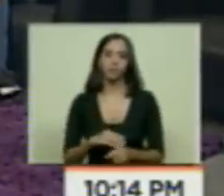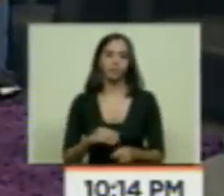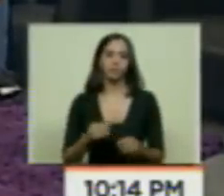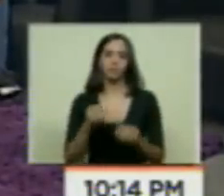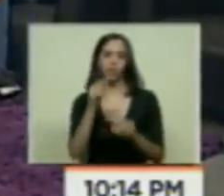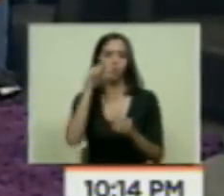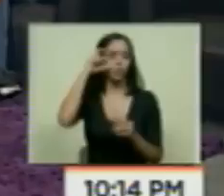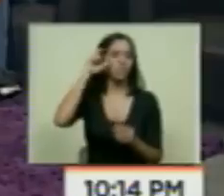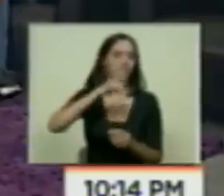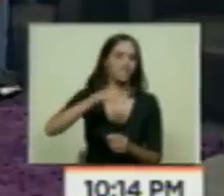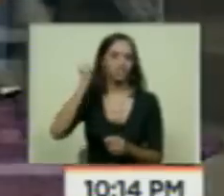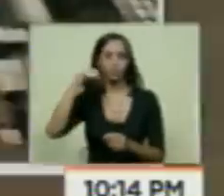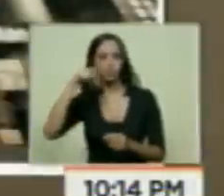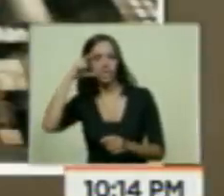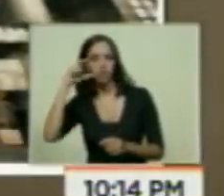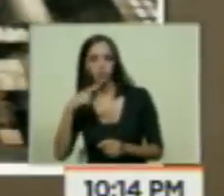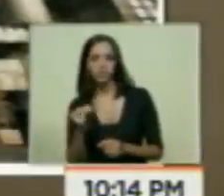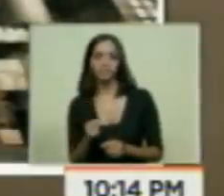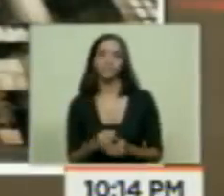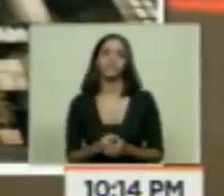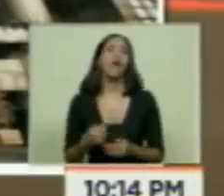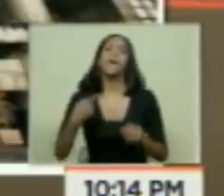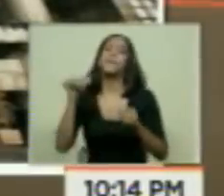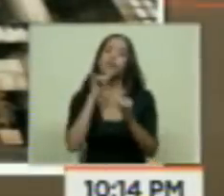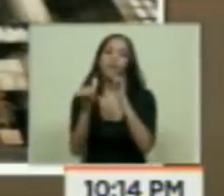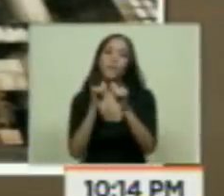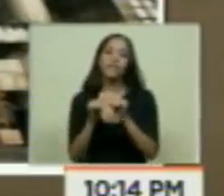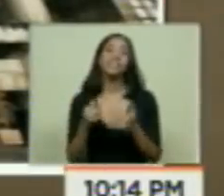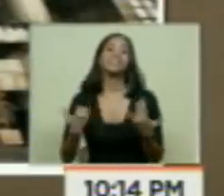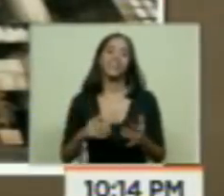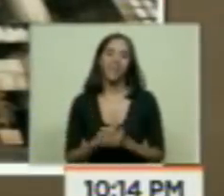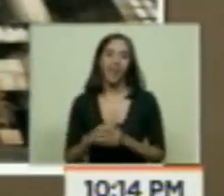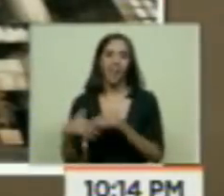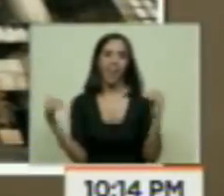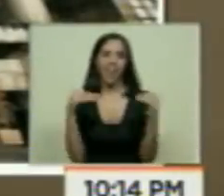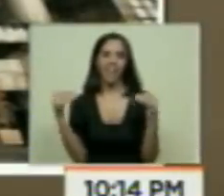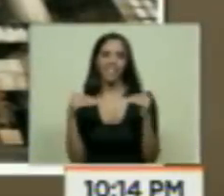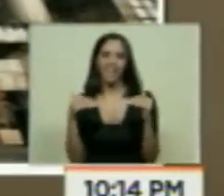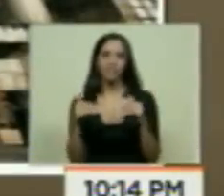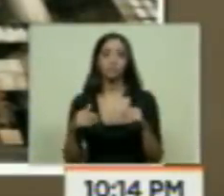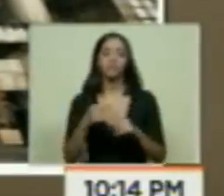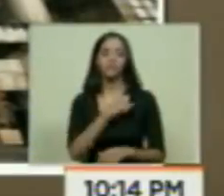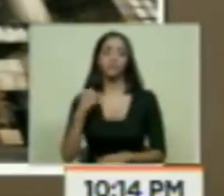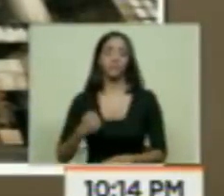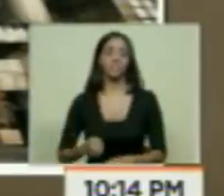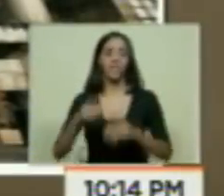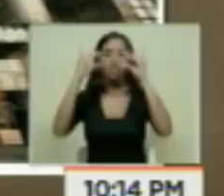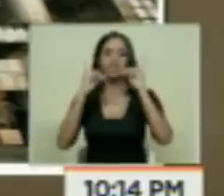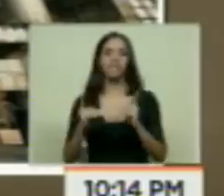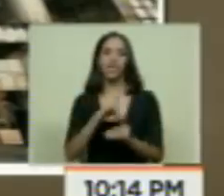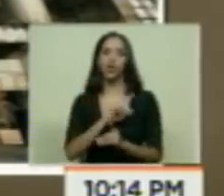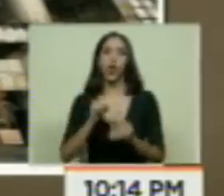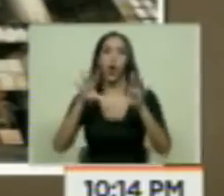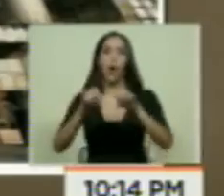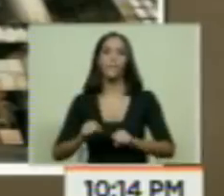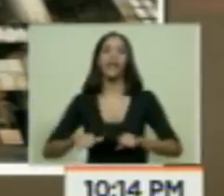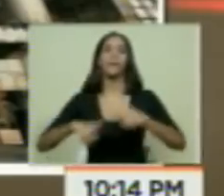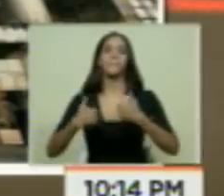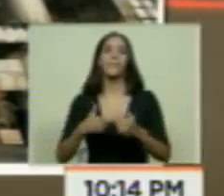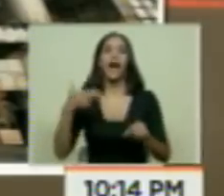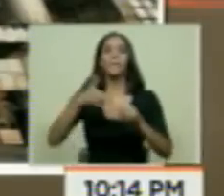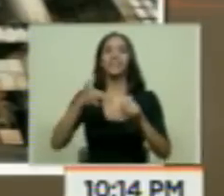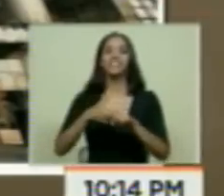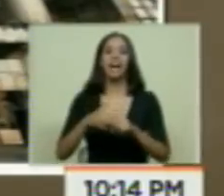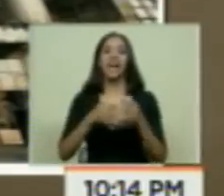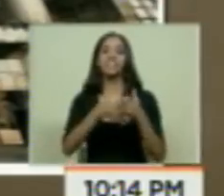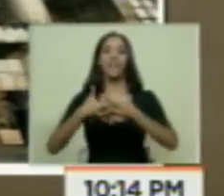Interdiario. Miren, vamos con la siguiente noticia, señor director. Y es que debido a la guerra de aranceles, China decide no comprar más petróleo a Estados